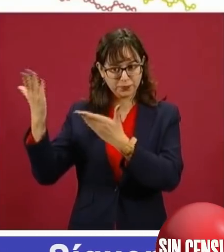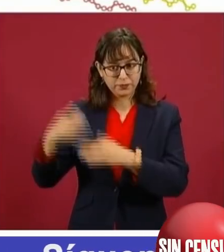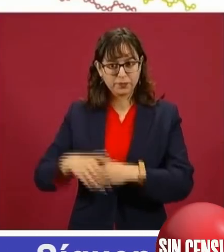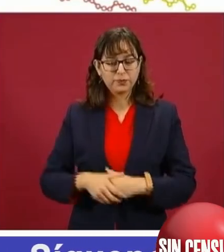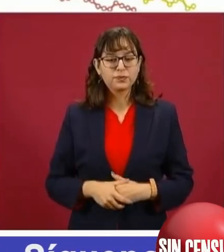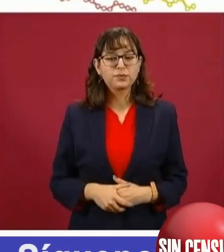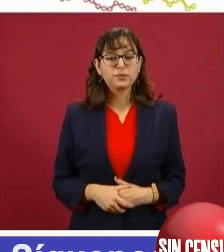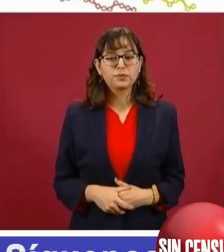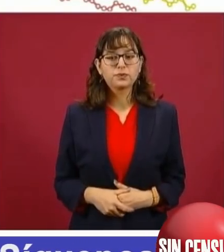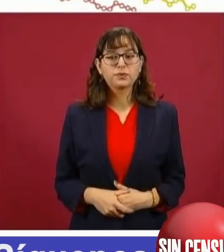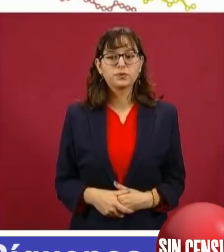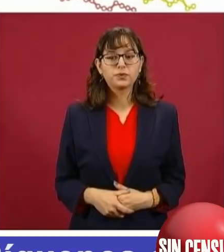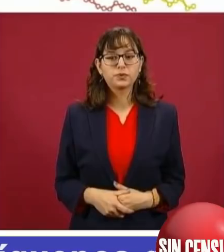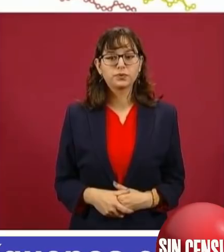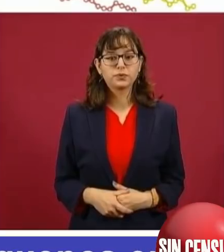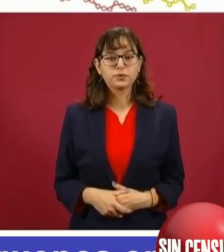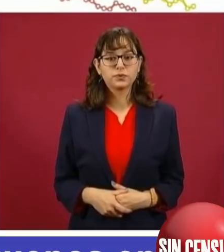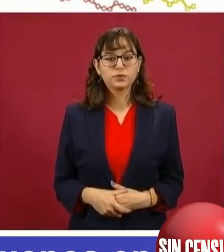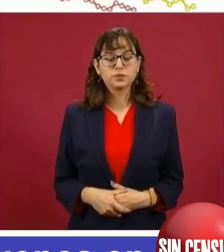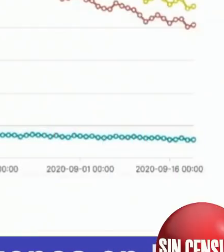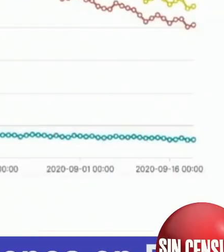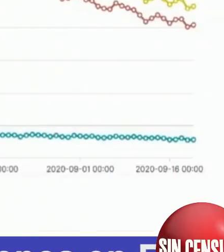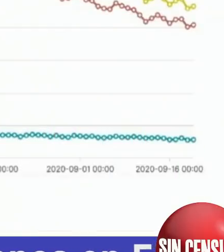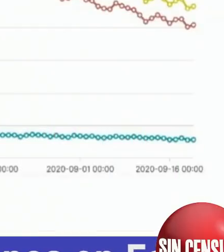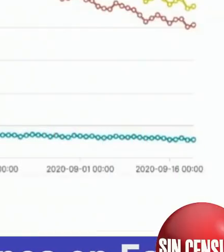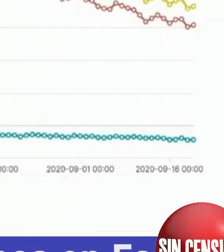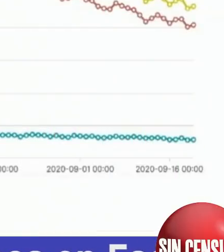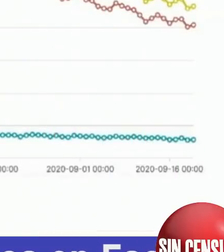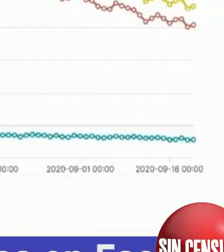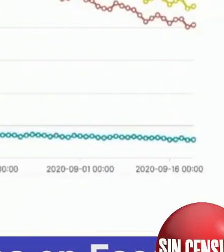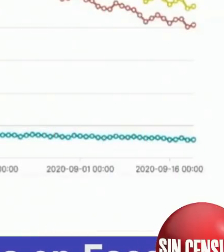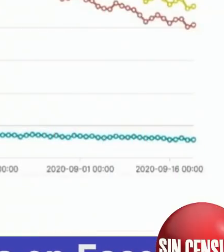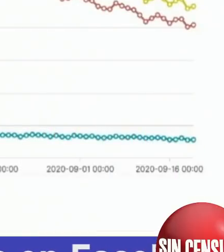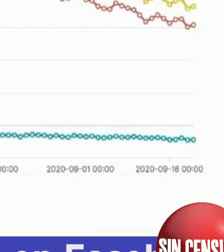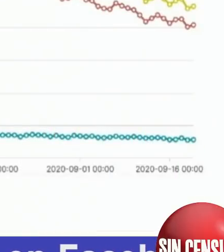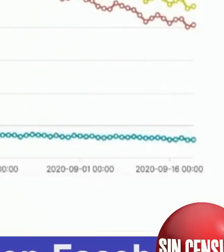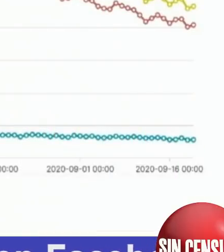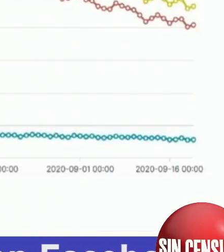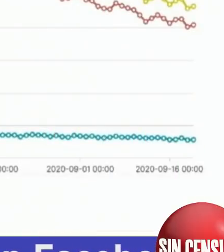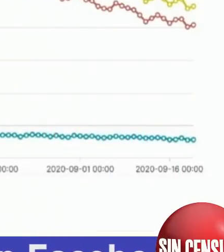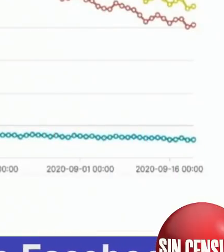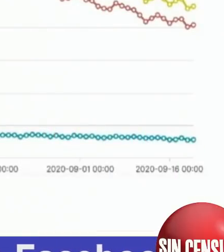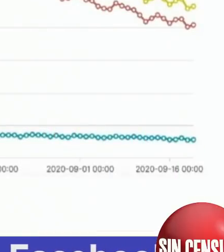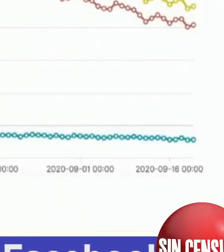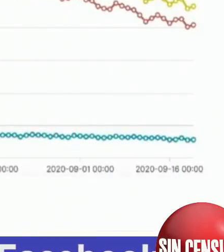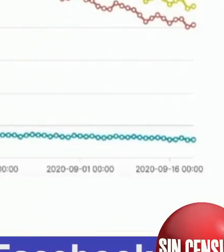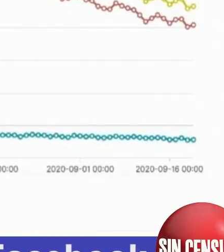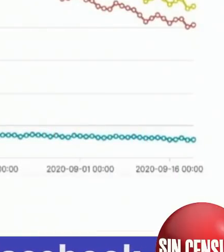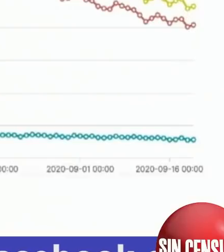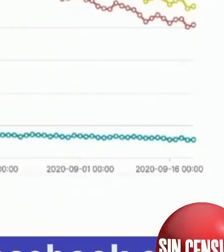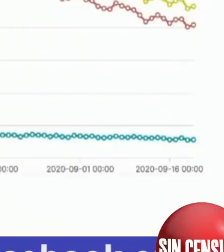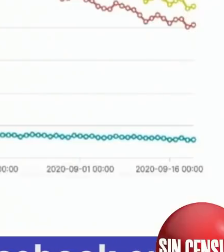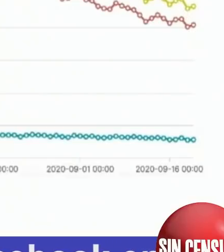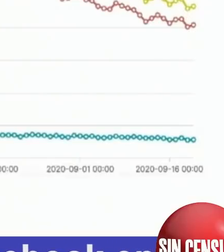las fechas. La gráfica es desde el 1 de mayo y hasta la fecha actual,